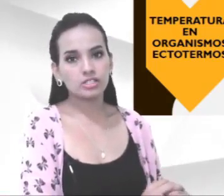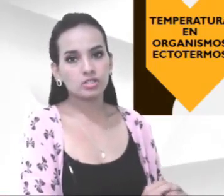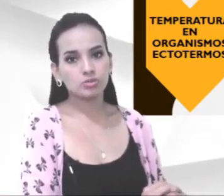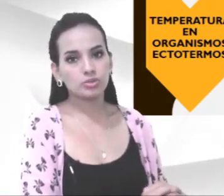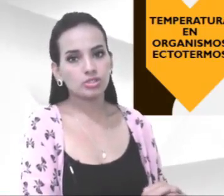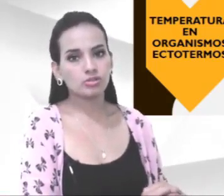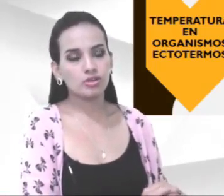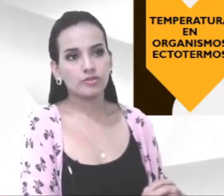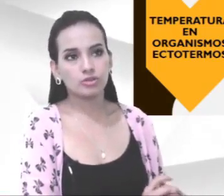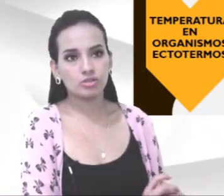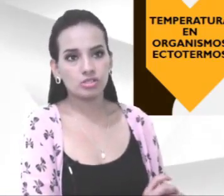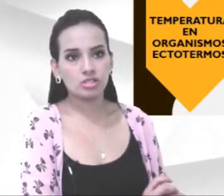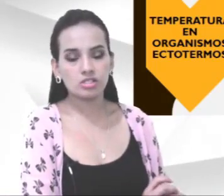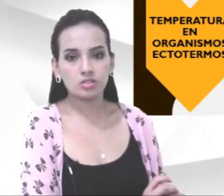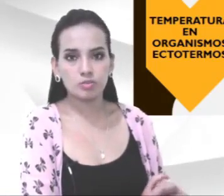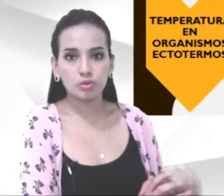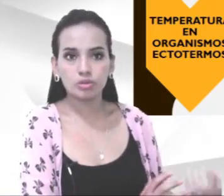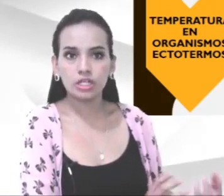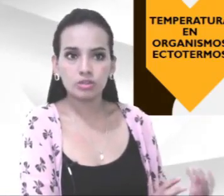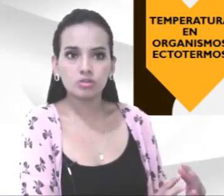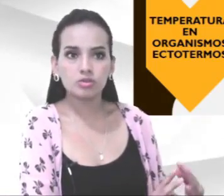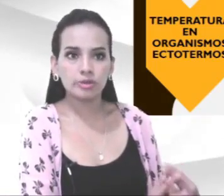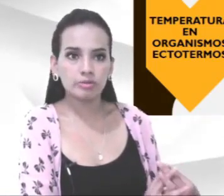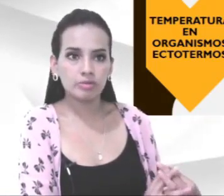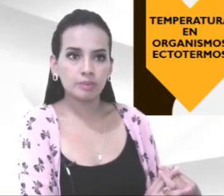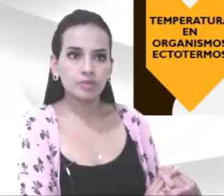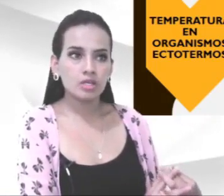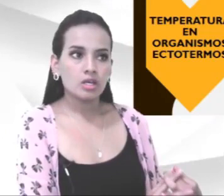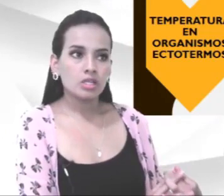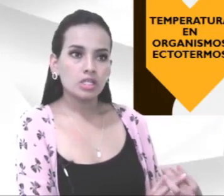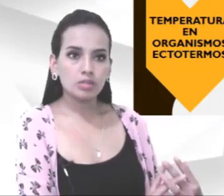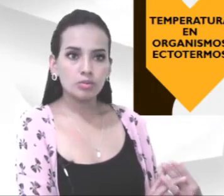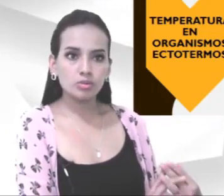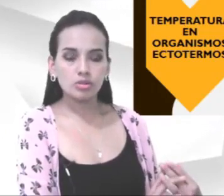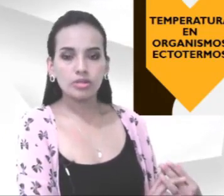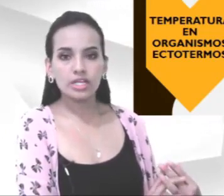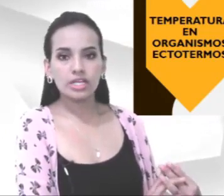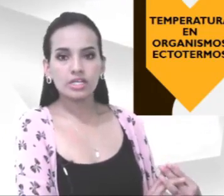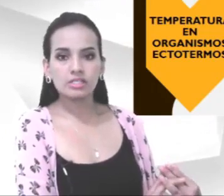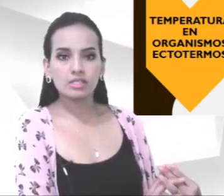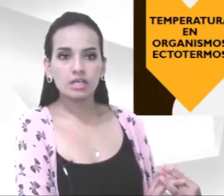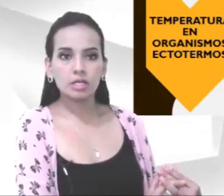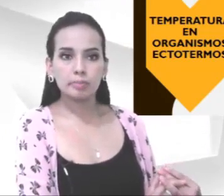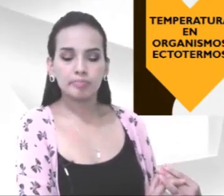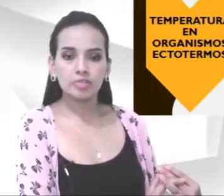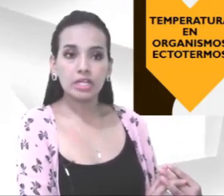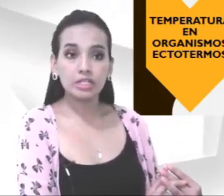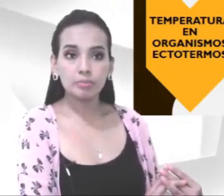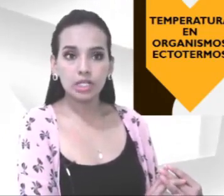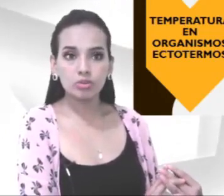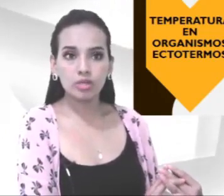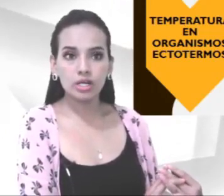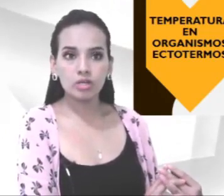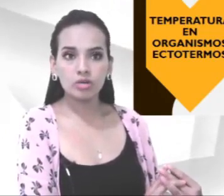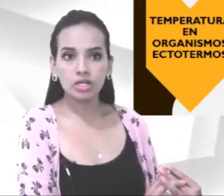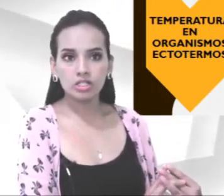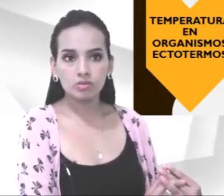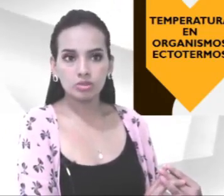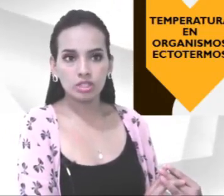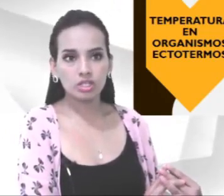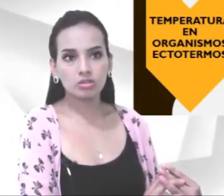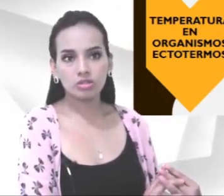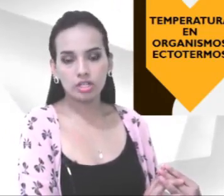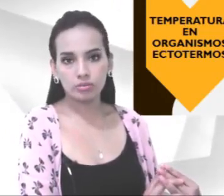realizar su proceso de fotosíntesis y por lo tanto sobrevivir tenemos lo que es la temperatura en